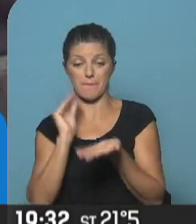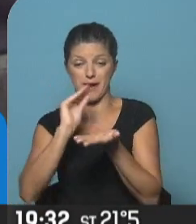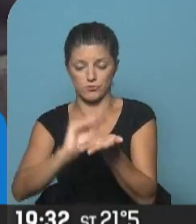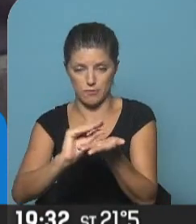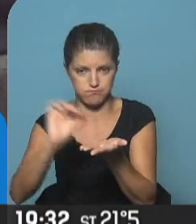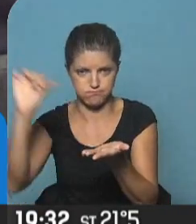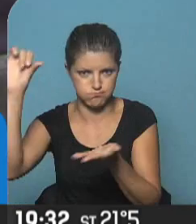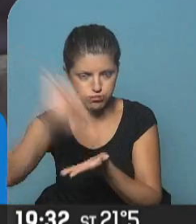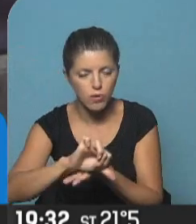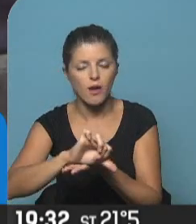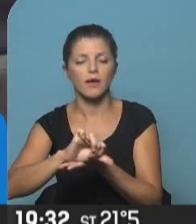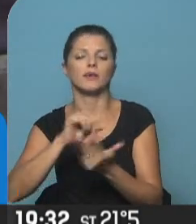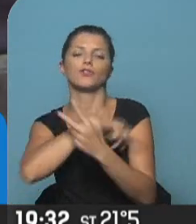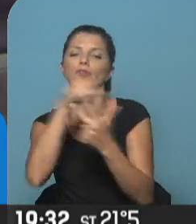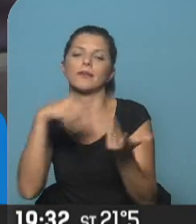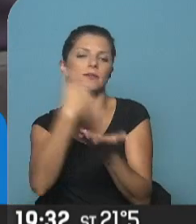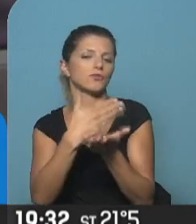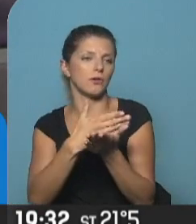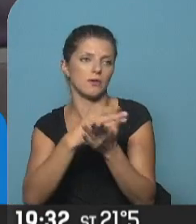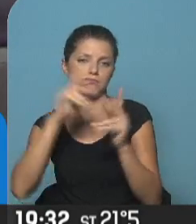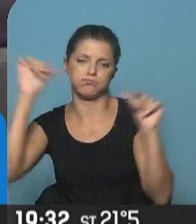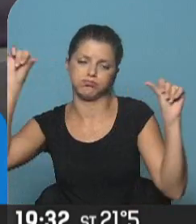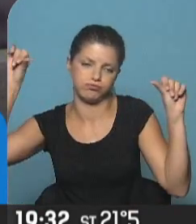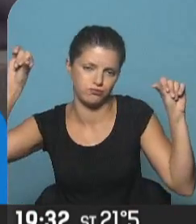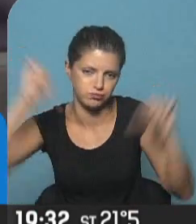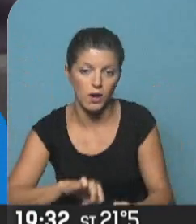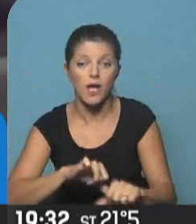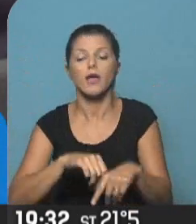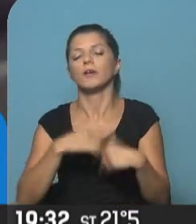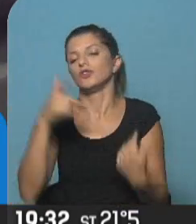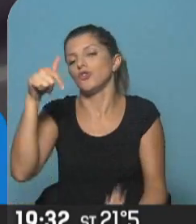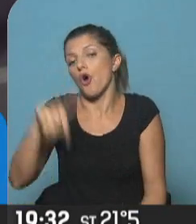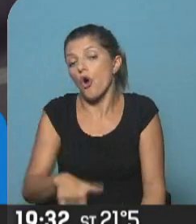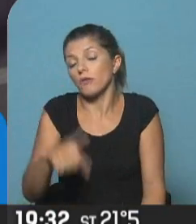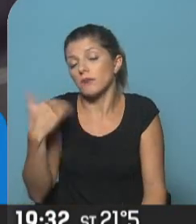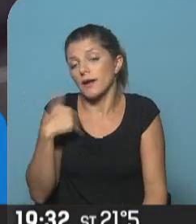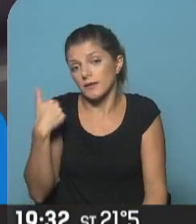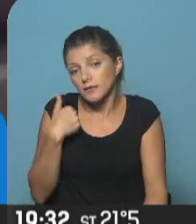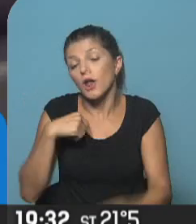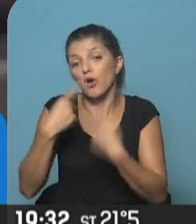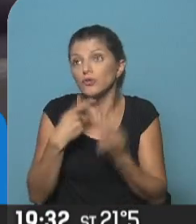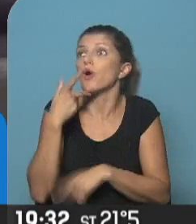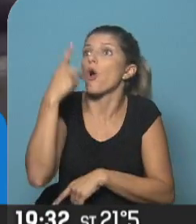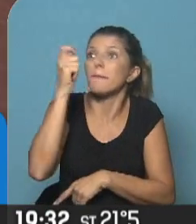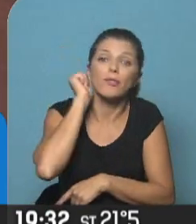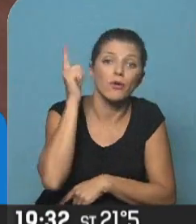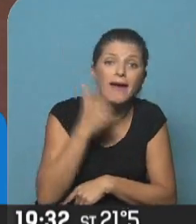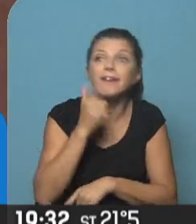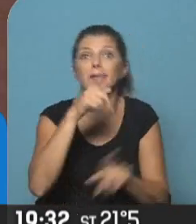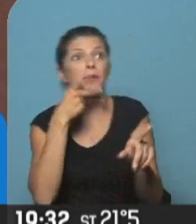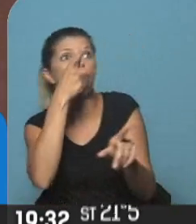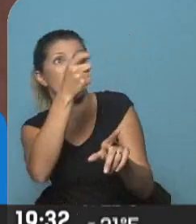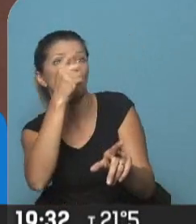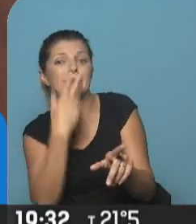producción en esos sectores lo que generaron es una caída de tal magnitud que hoy la Argentina todavía está importando gas, está importando electricidad y